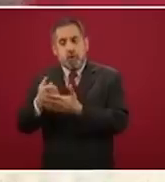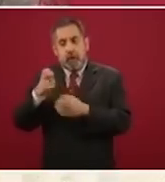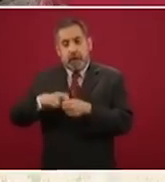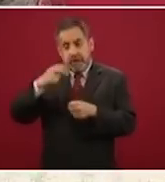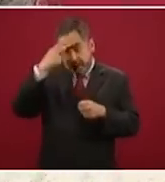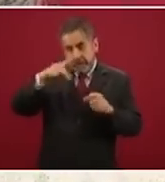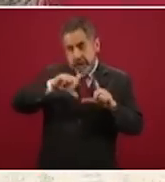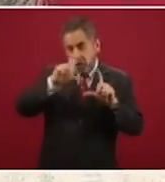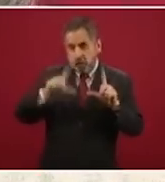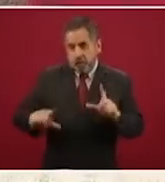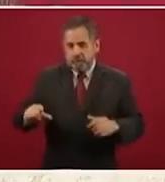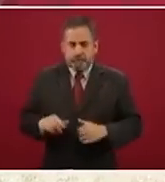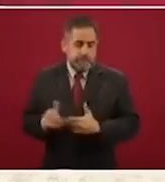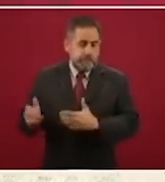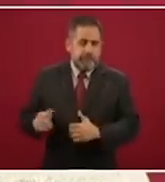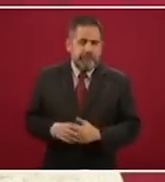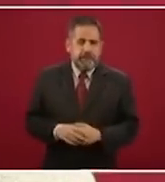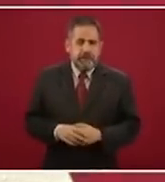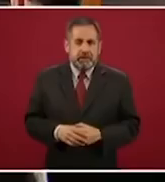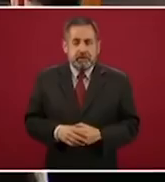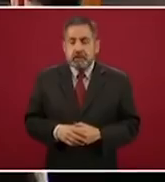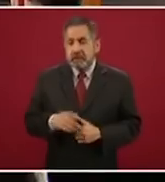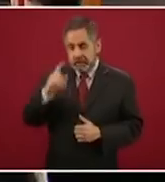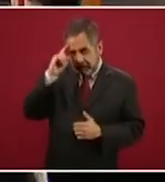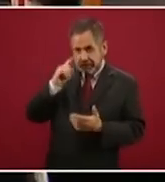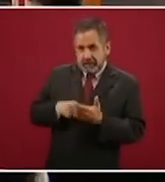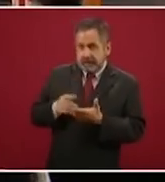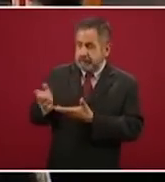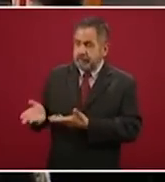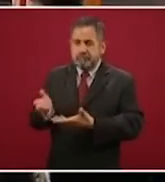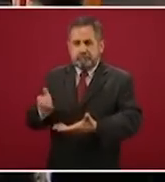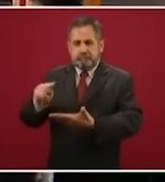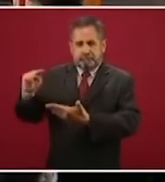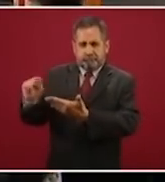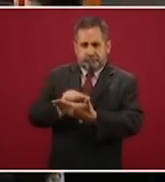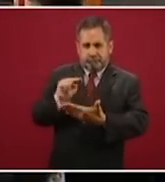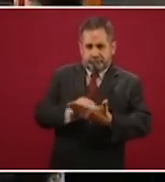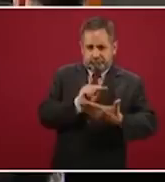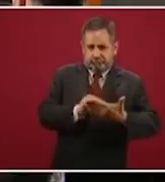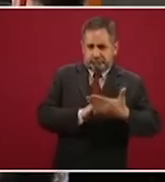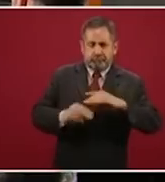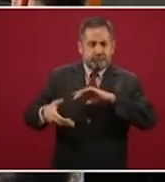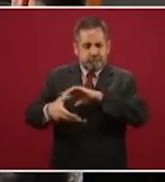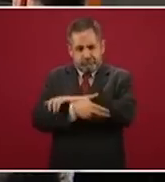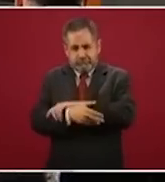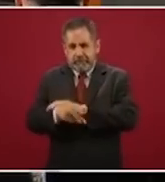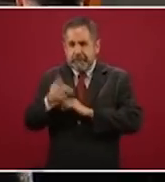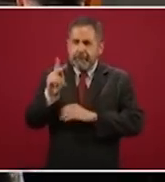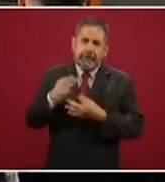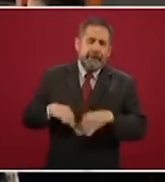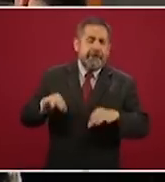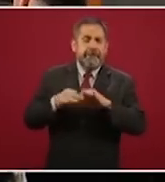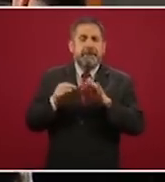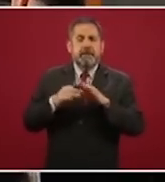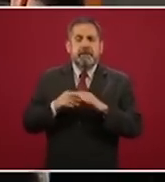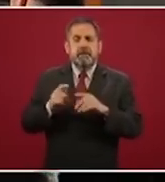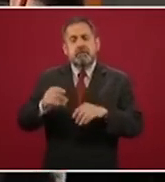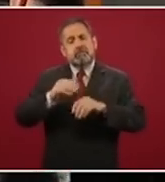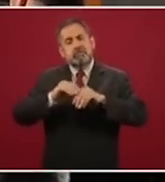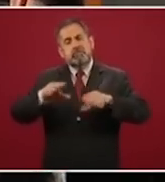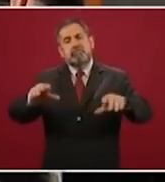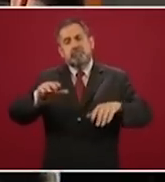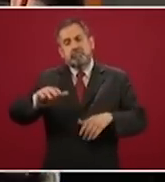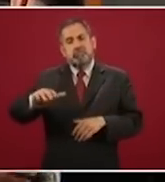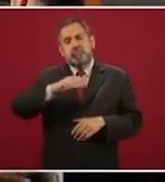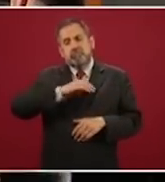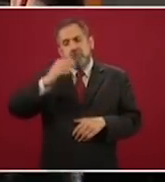República Mexicana. Pues sin más, creo que debemos pasar a firmar el convenio, pero sobre todo dar a conocer a